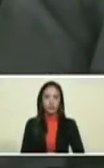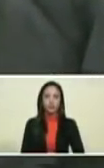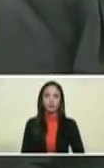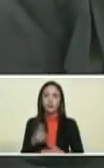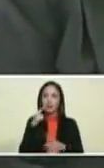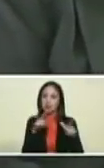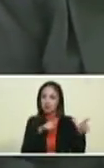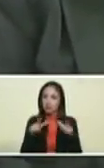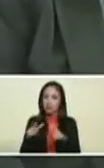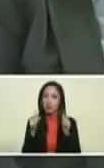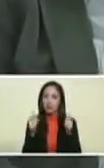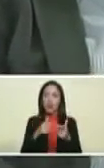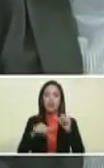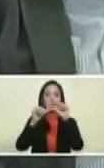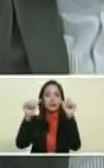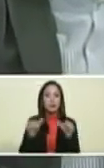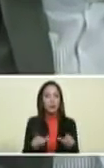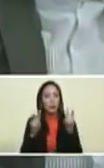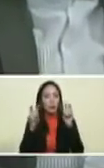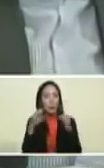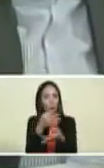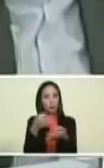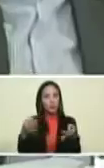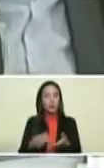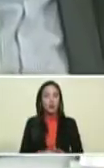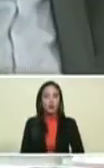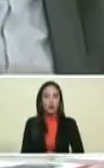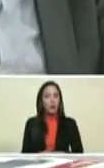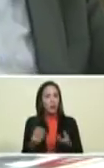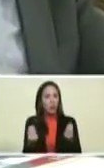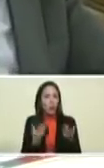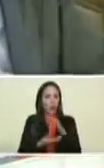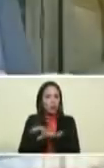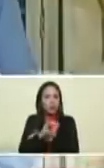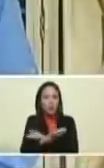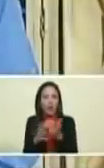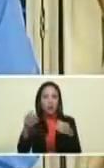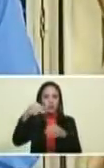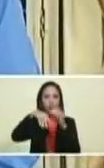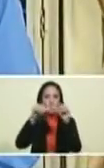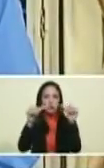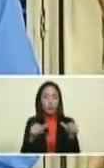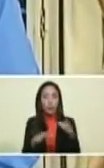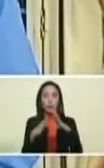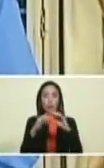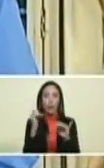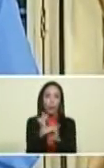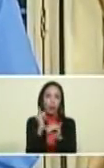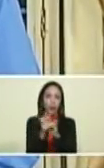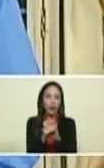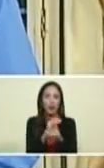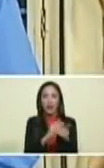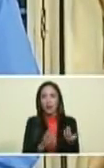Correcto, correcto. El sistema va a tener un equipo electrónico